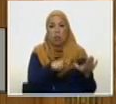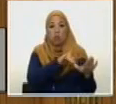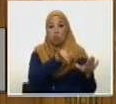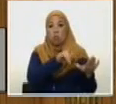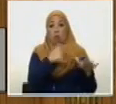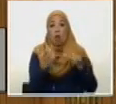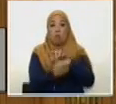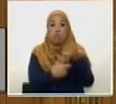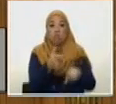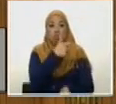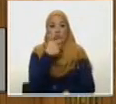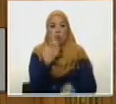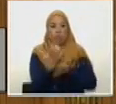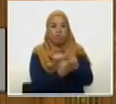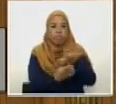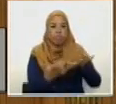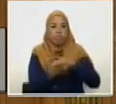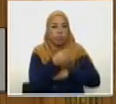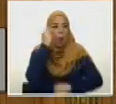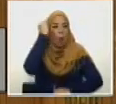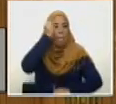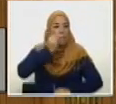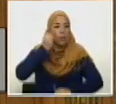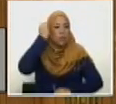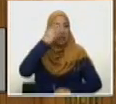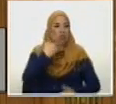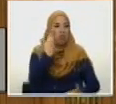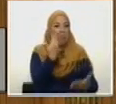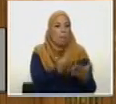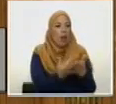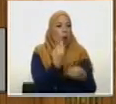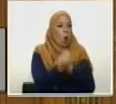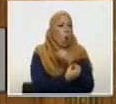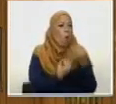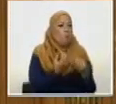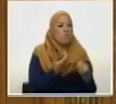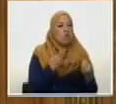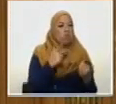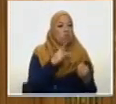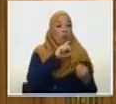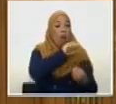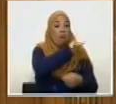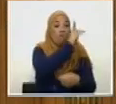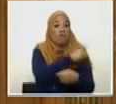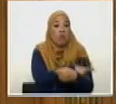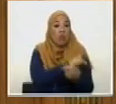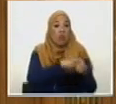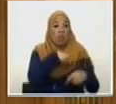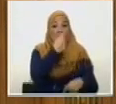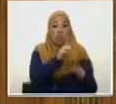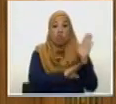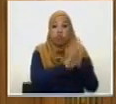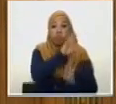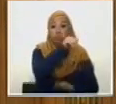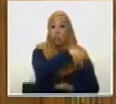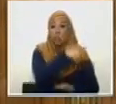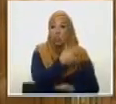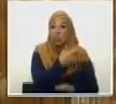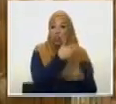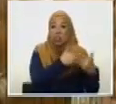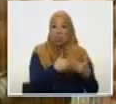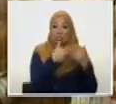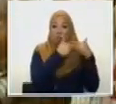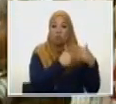descansar, van a seguir arreciando esas pretensiones. Y lo que ha sucedido